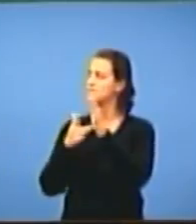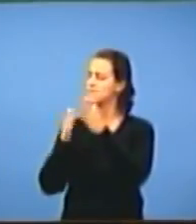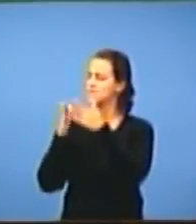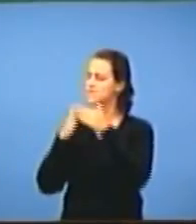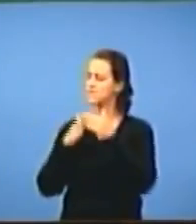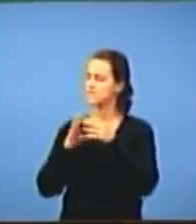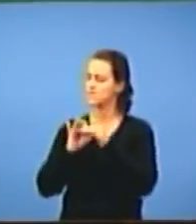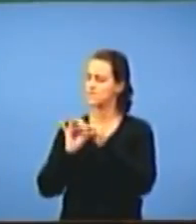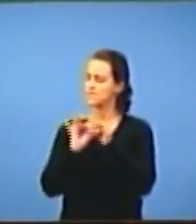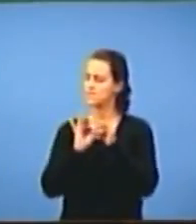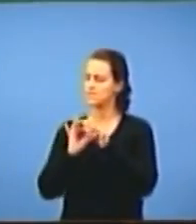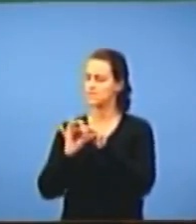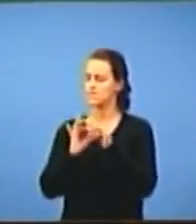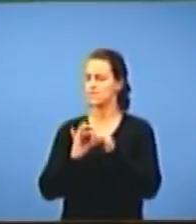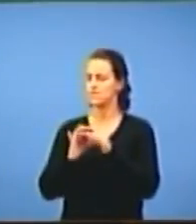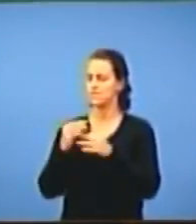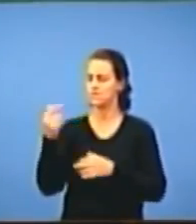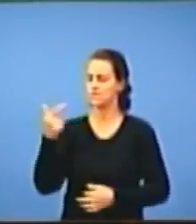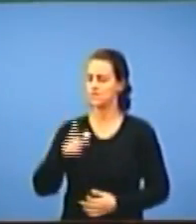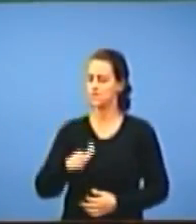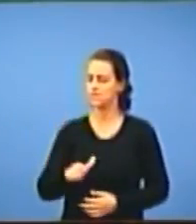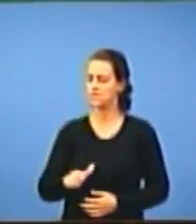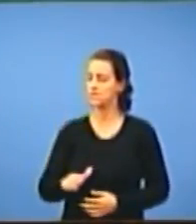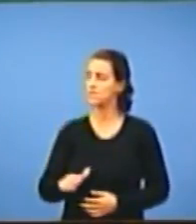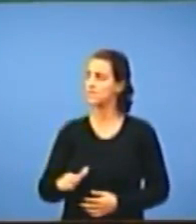Renueva, oh Dios, nuestra comunión.